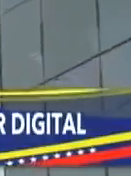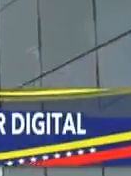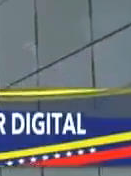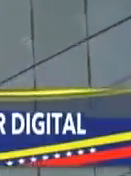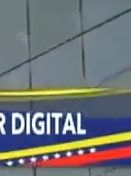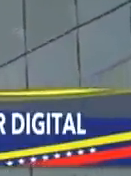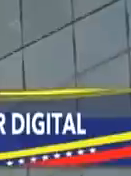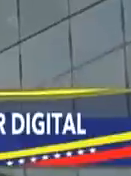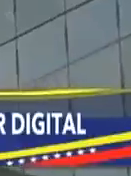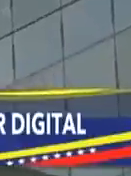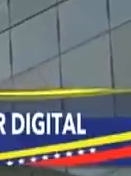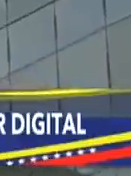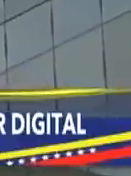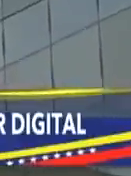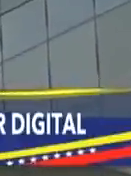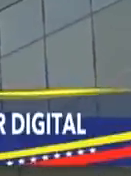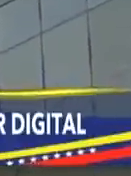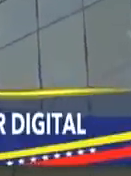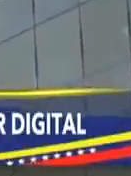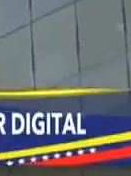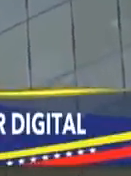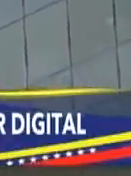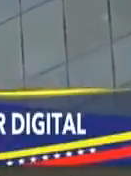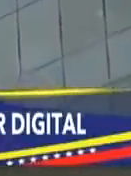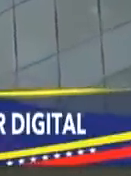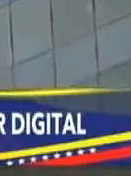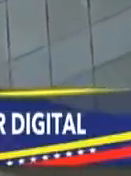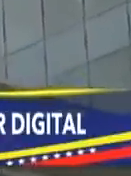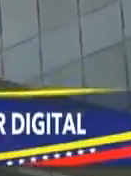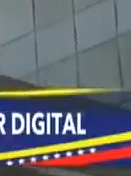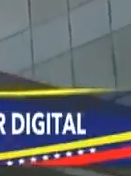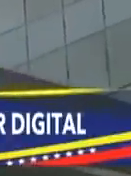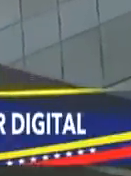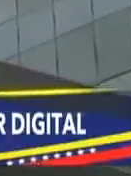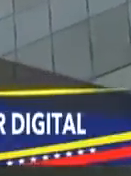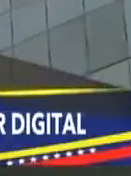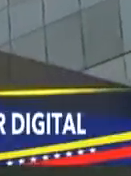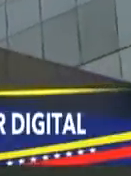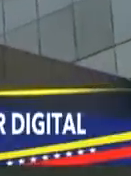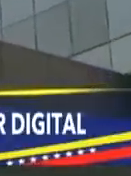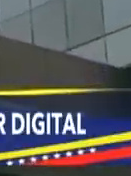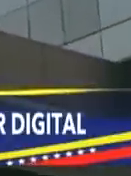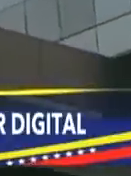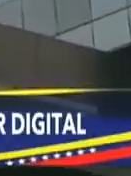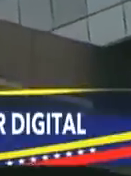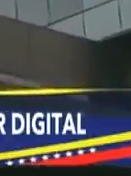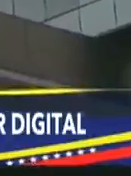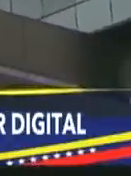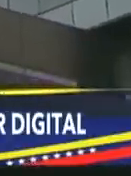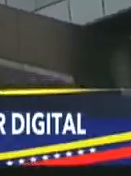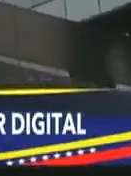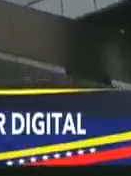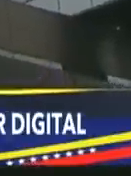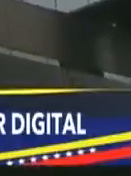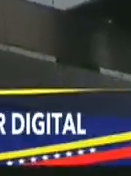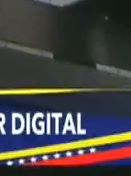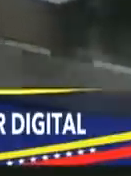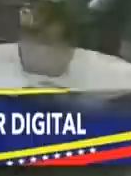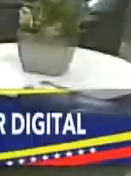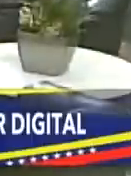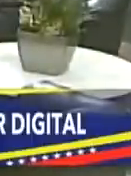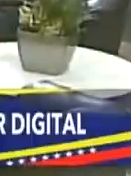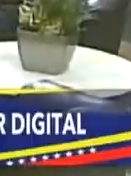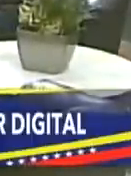progresivamente. Pero que sea Alexandra. Alexandra, explícale a toda Venezuela de esta oficina que ustedes aquí en el Banco